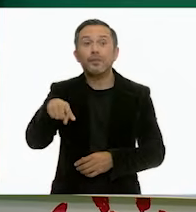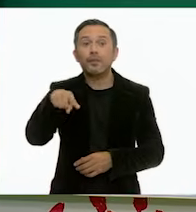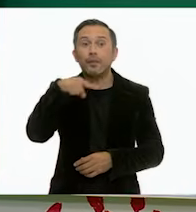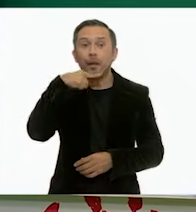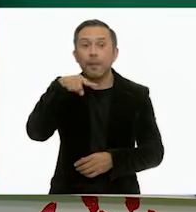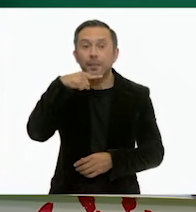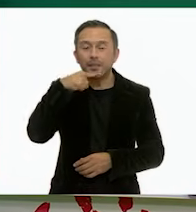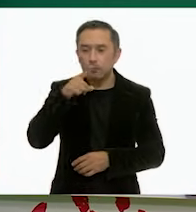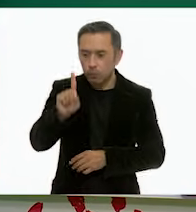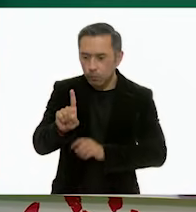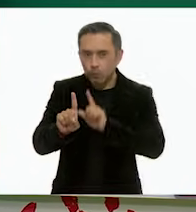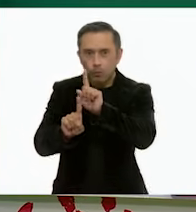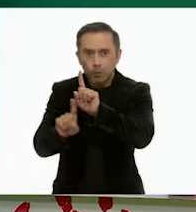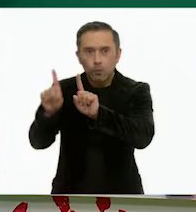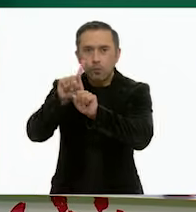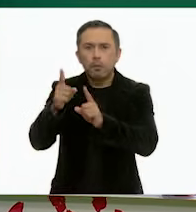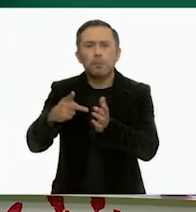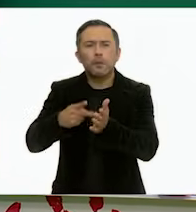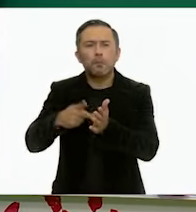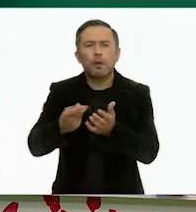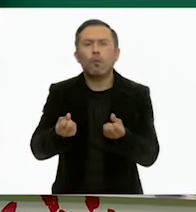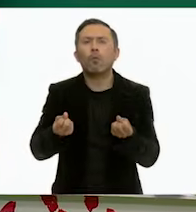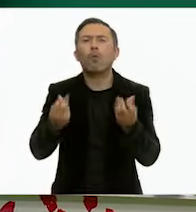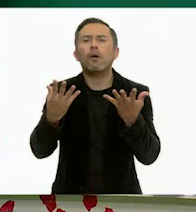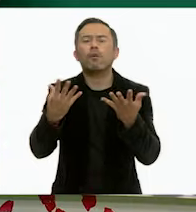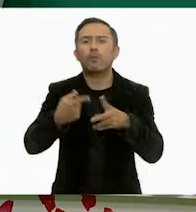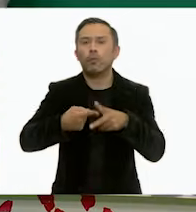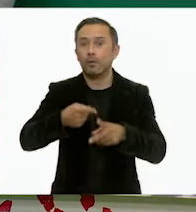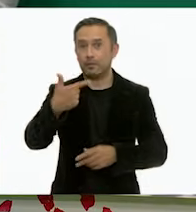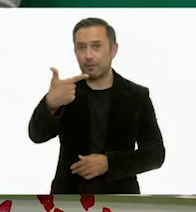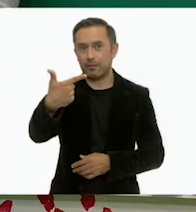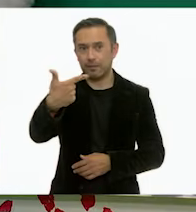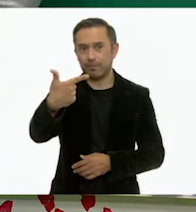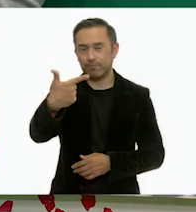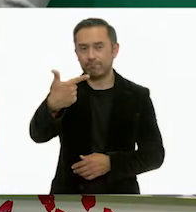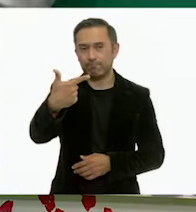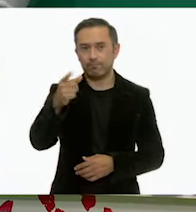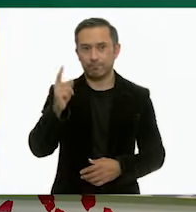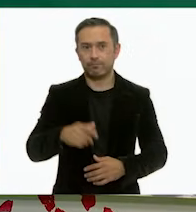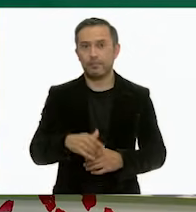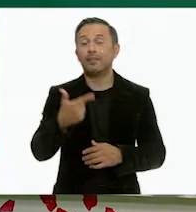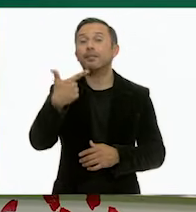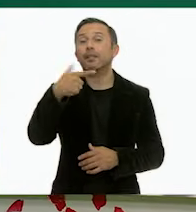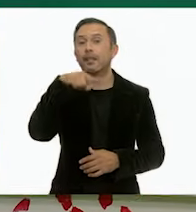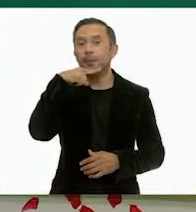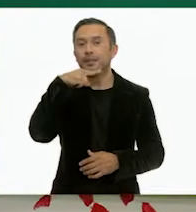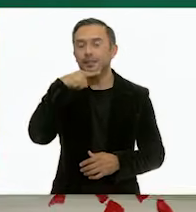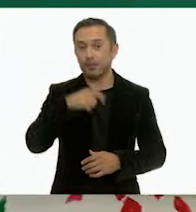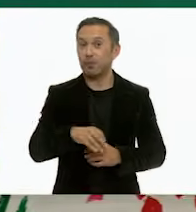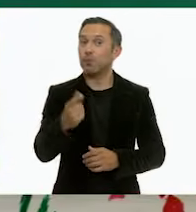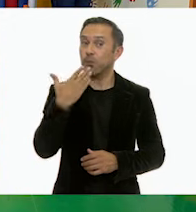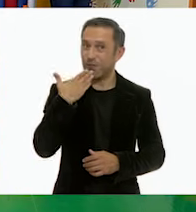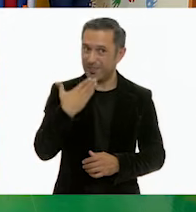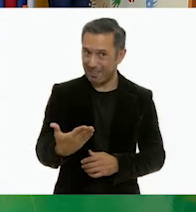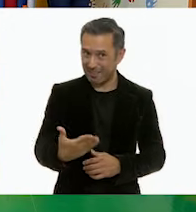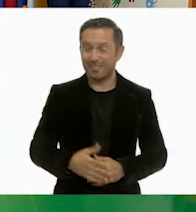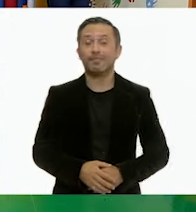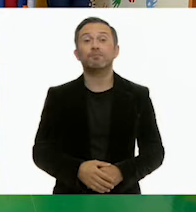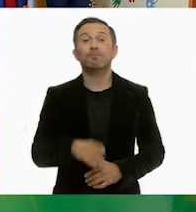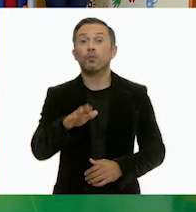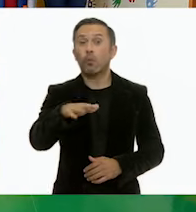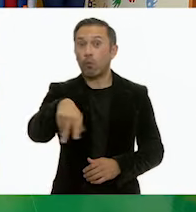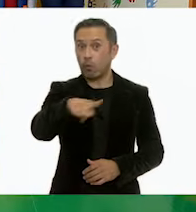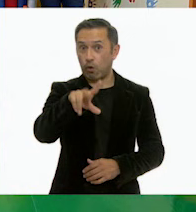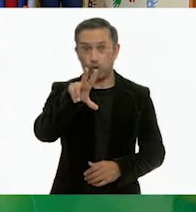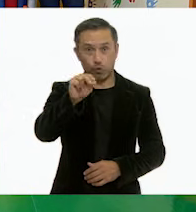7 lápices. 7 lápices. Muy bien. Muy bien, Alexia. Y ustedes, niños, no